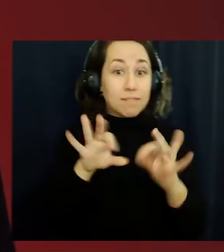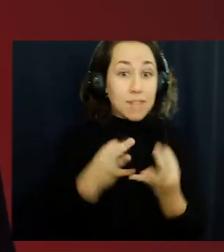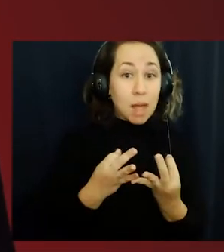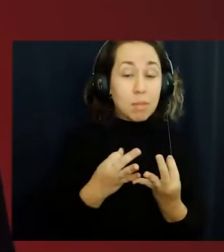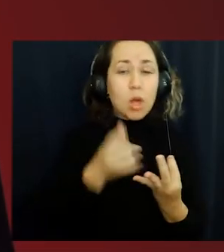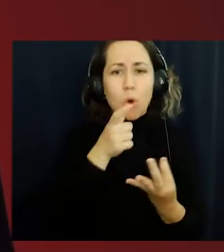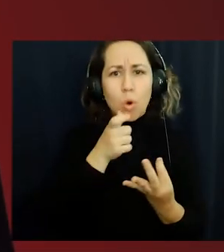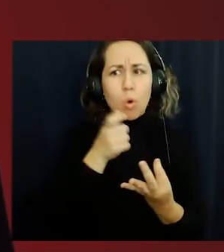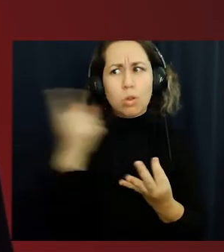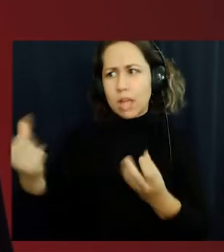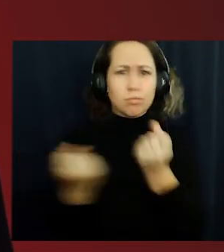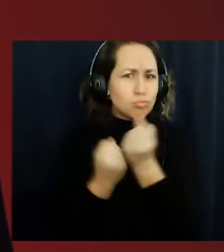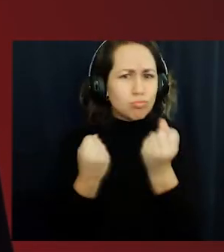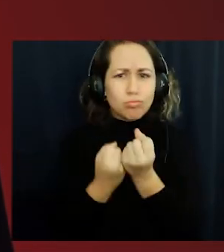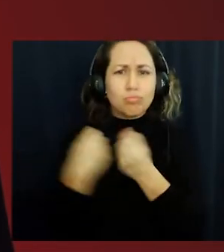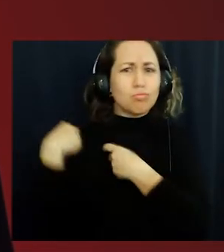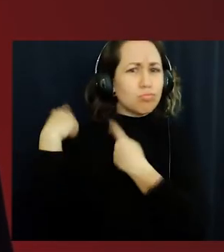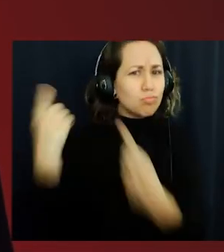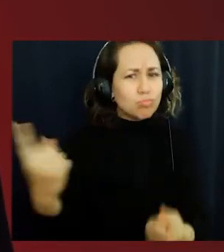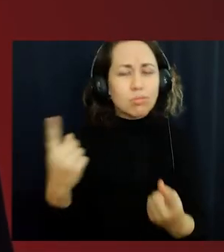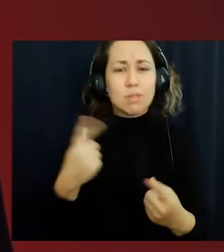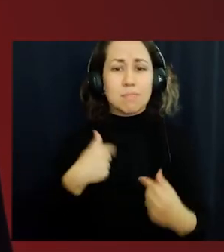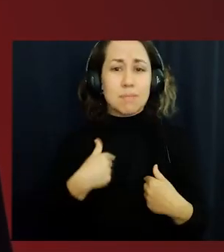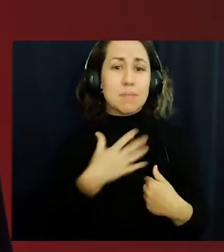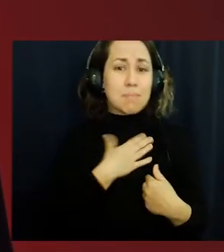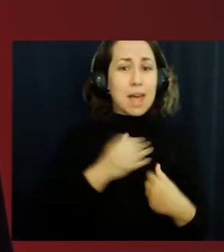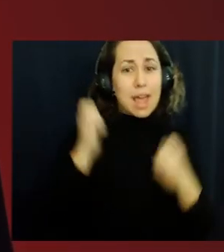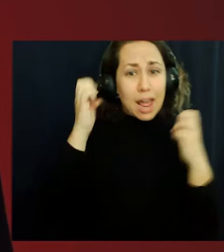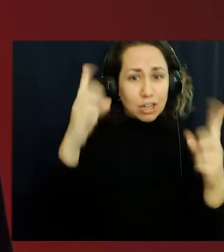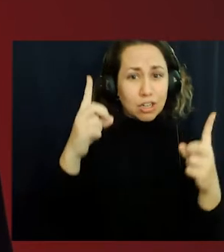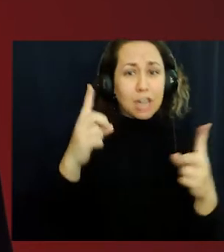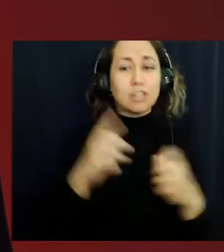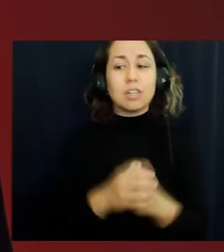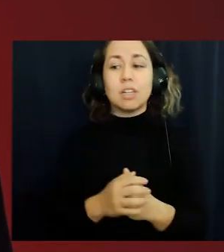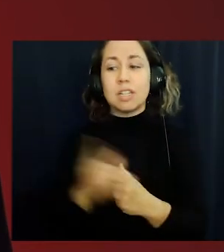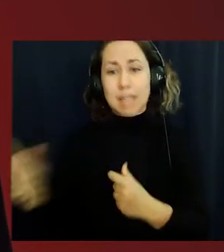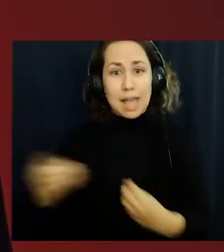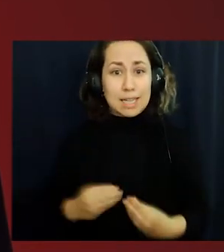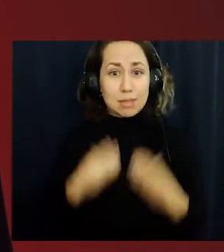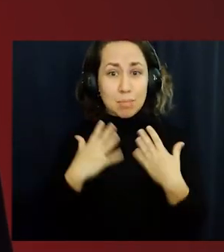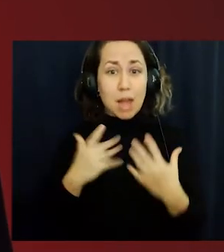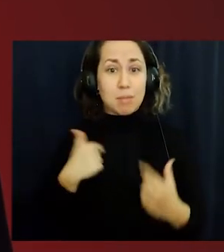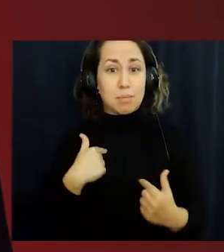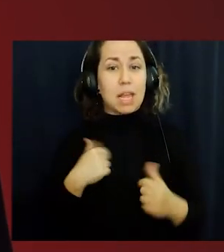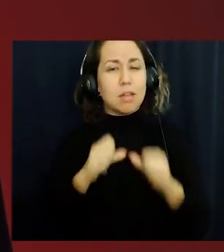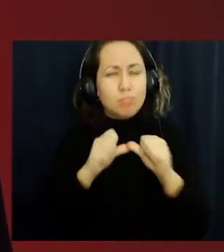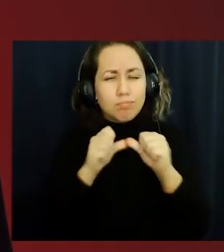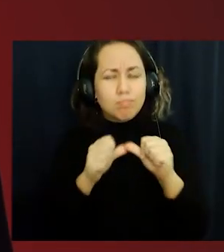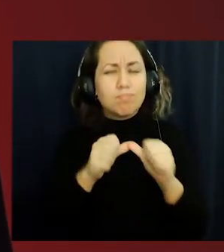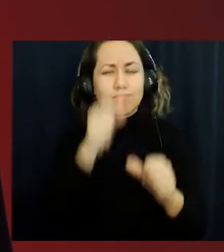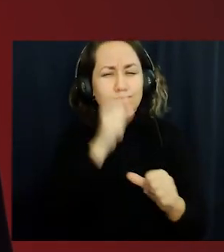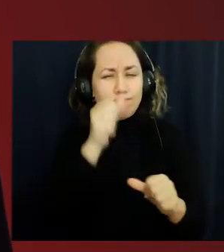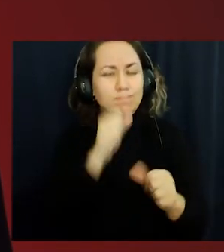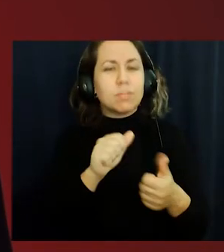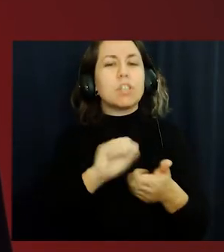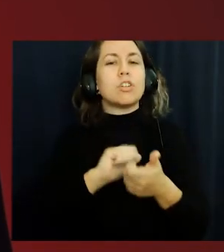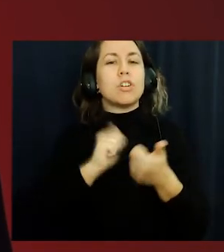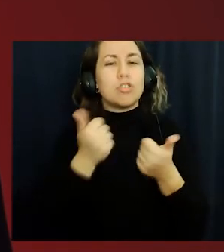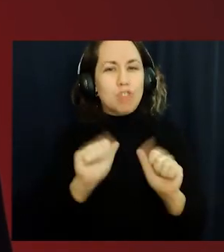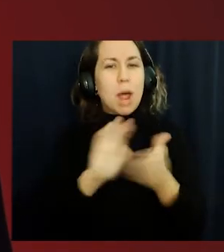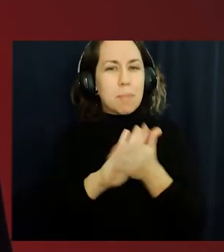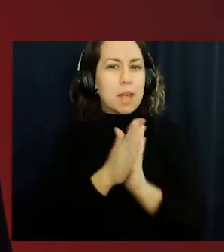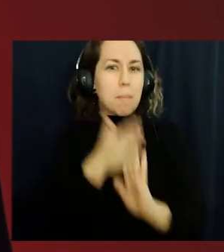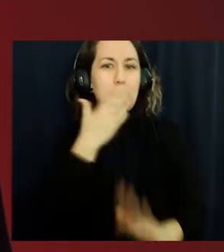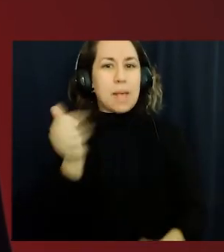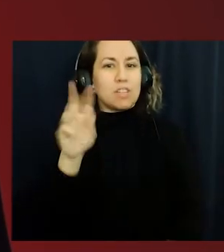Primeramente, quiero agradecer a mi familia, quien me ha apoyado a mí, mis estudios, me han inspirado a impulsarme y ser la mejor versión